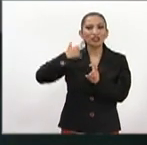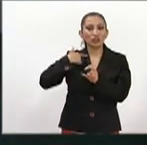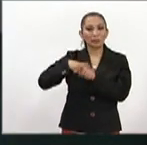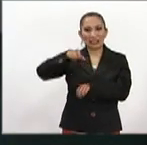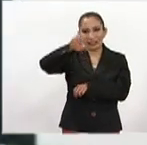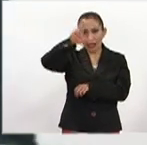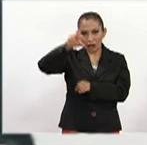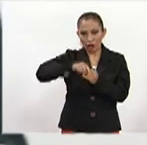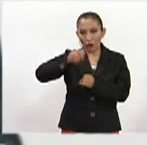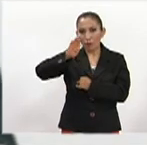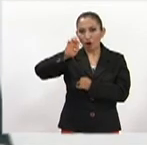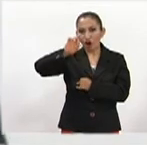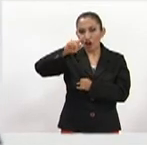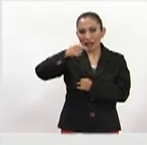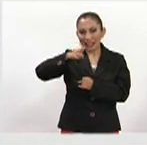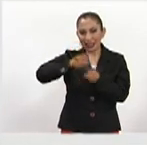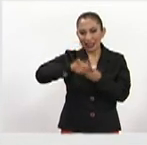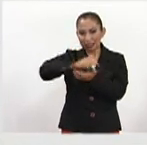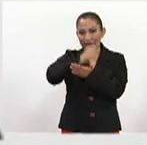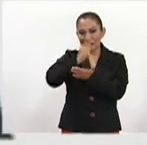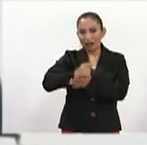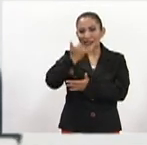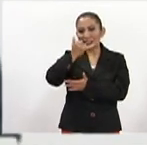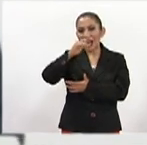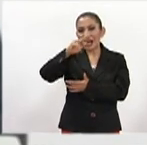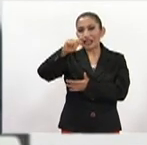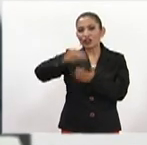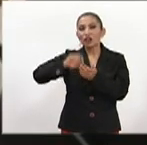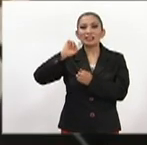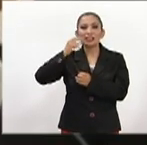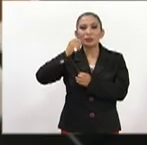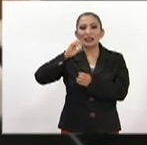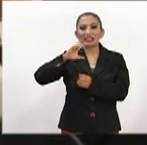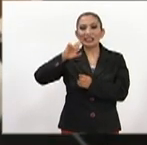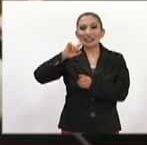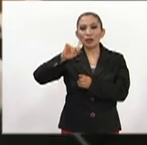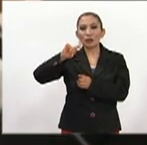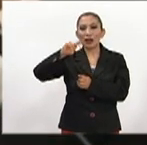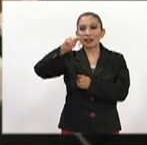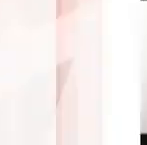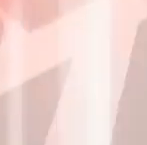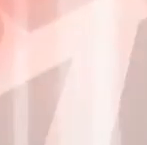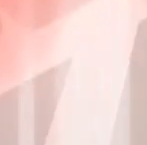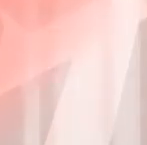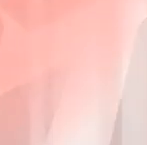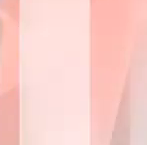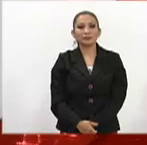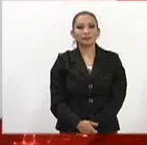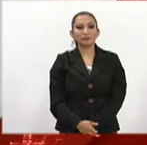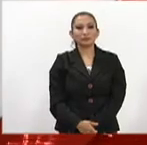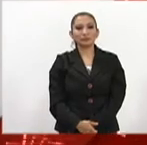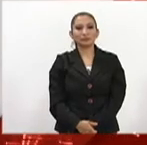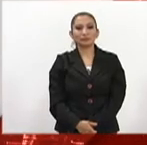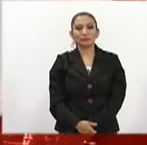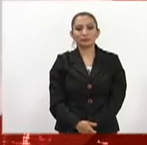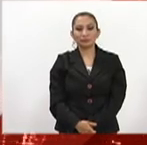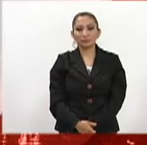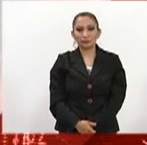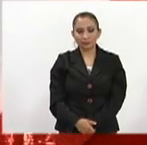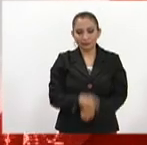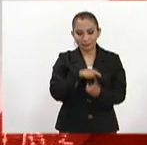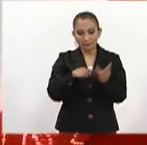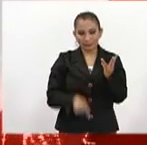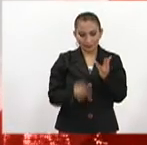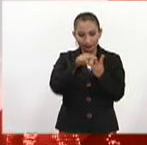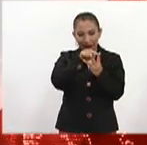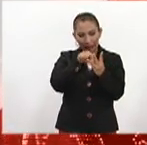exgobernadores de Quintana Roo, Roberto Borge, Tamaulipas, Tomás Yarrington y Chihuahua, César Duarte. Por lo que se refiere al señor